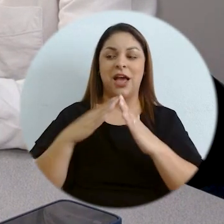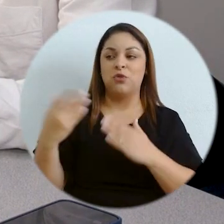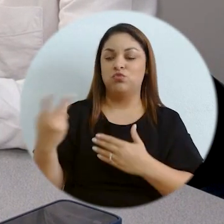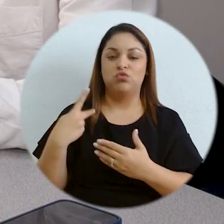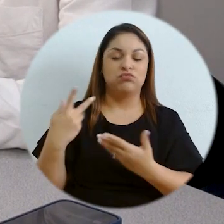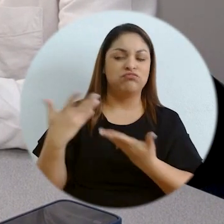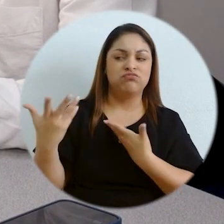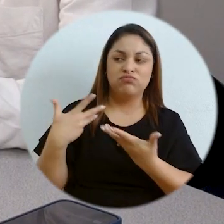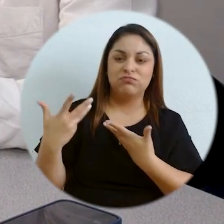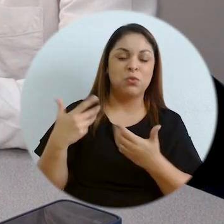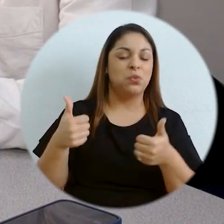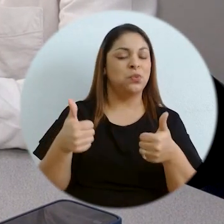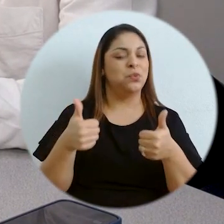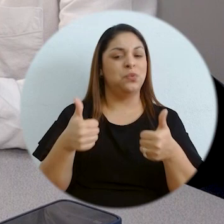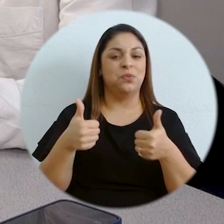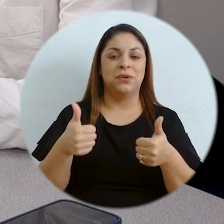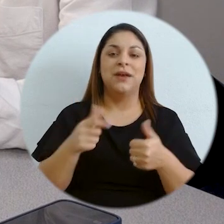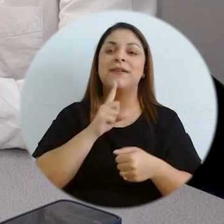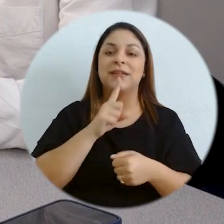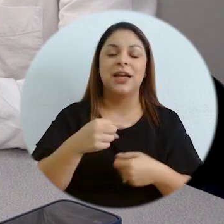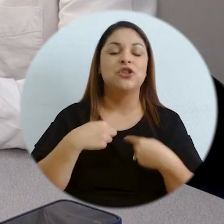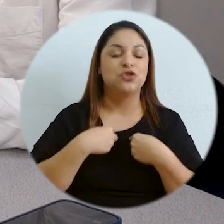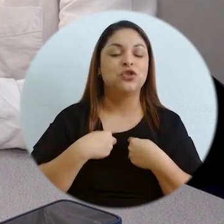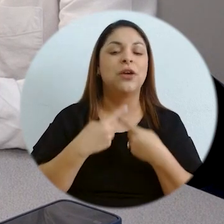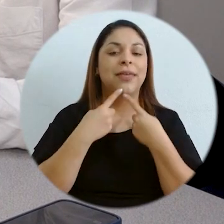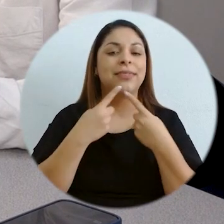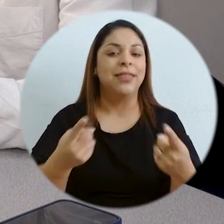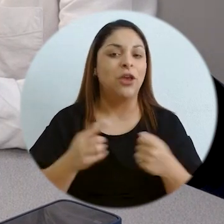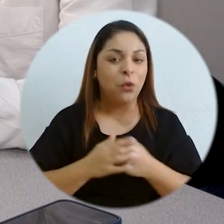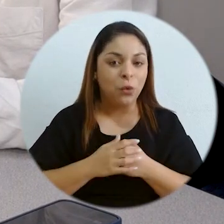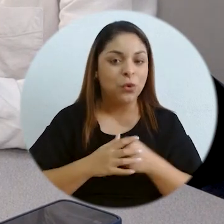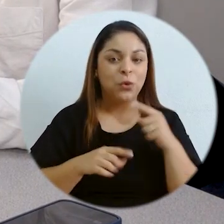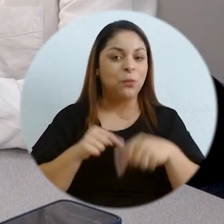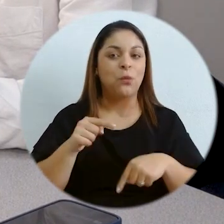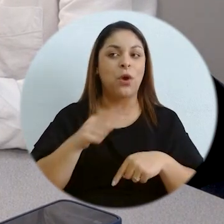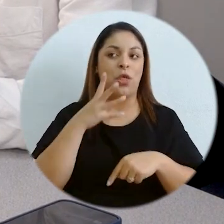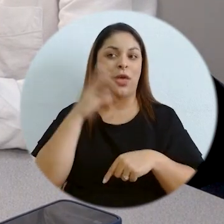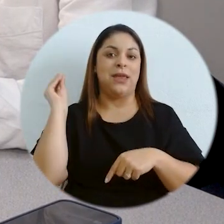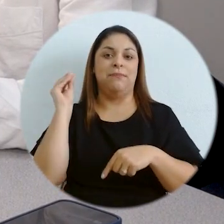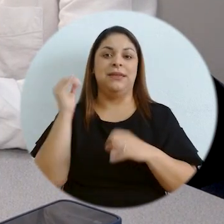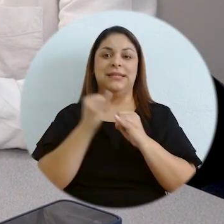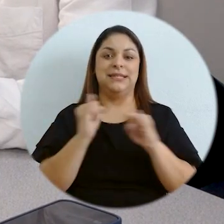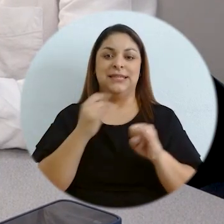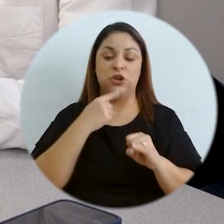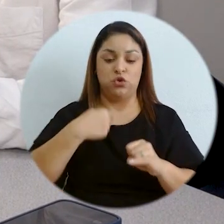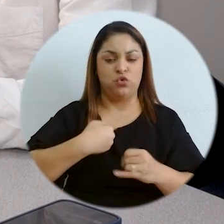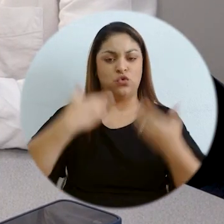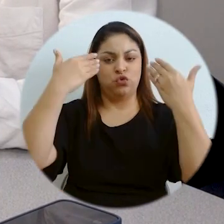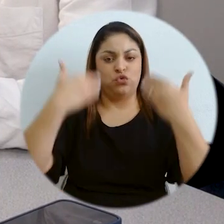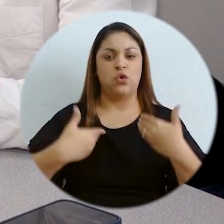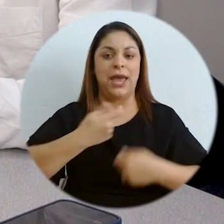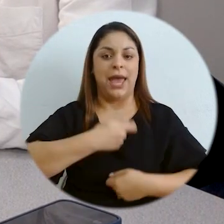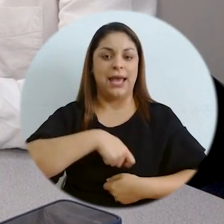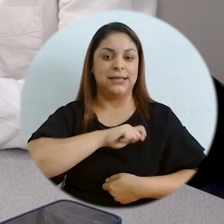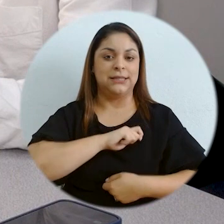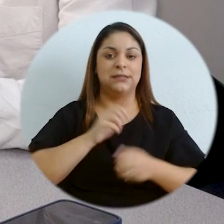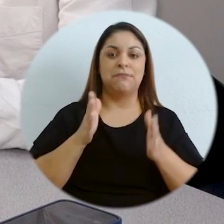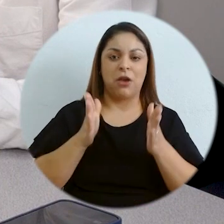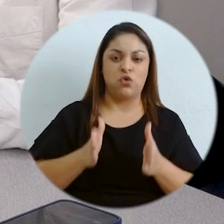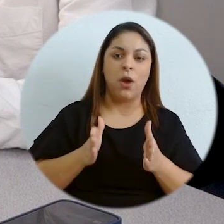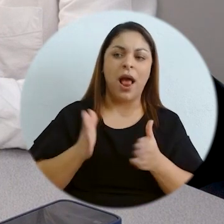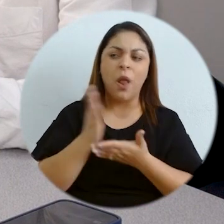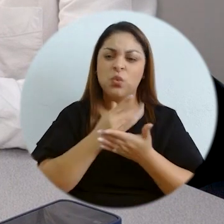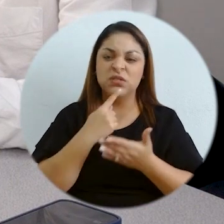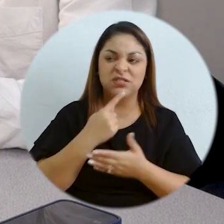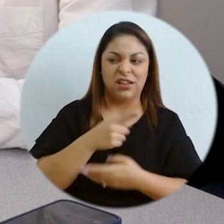habéis tratado de forma fantástica. Bueno, yo tengo que decirlo, es que no me puedo ir de aquí sin decirlo. Soy español y